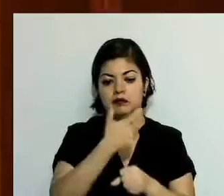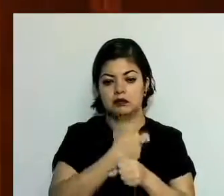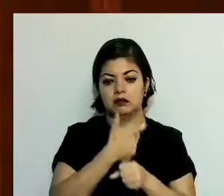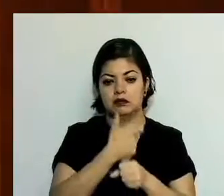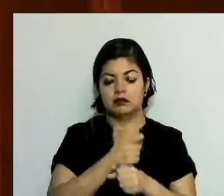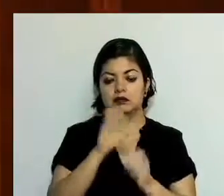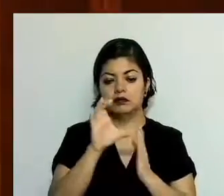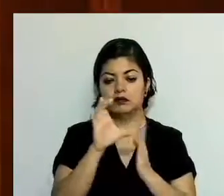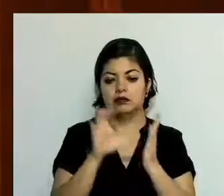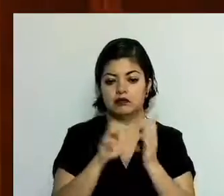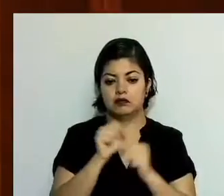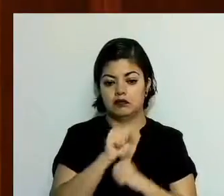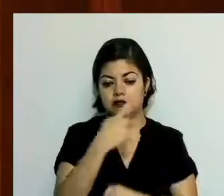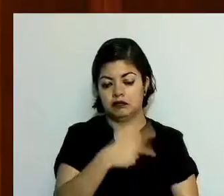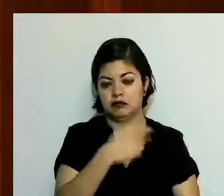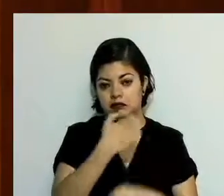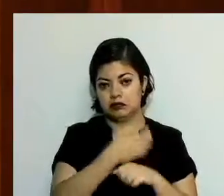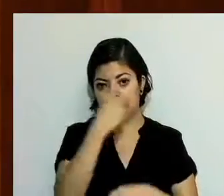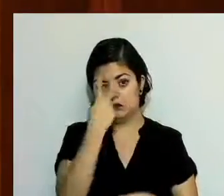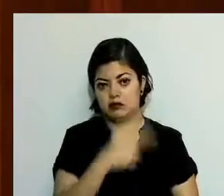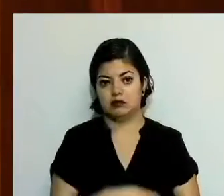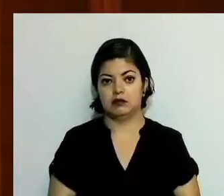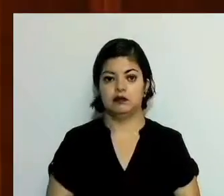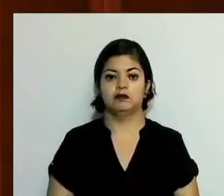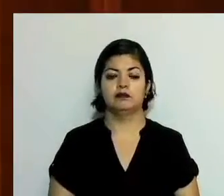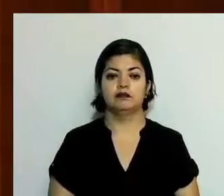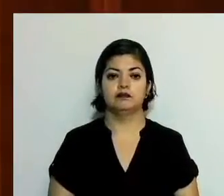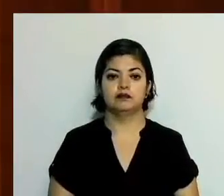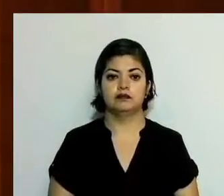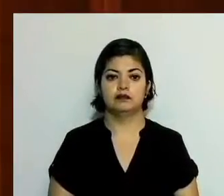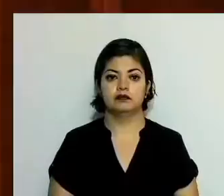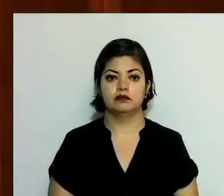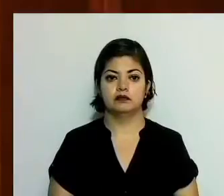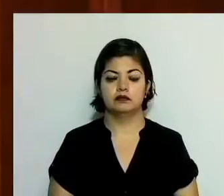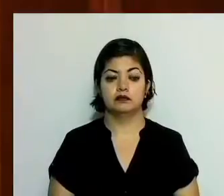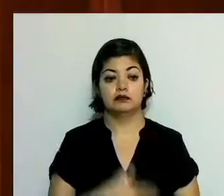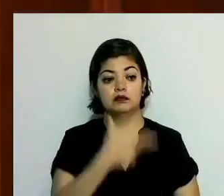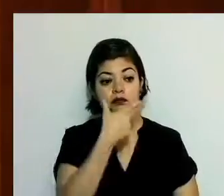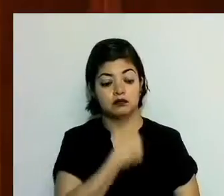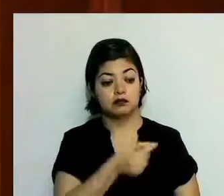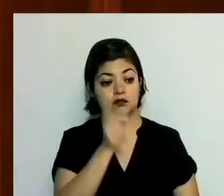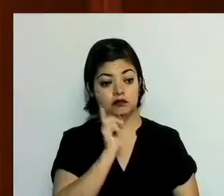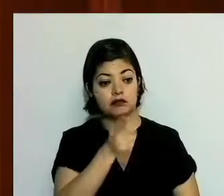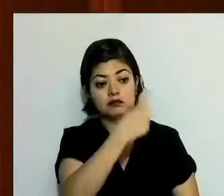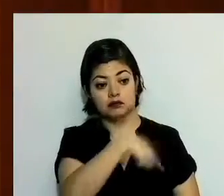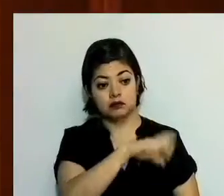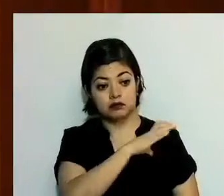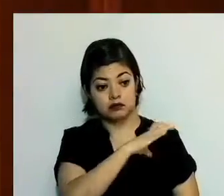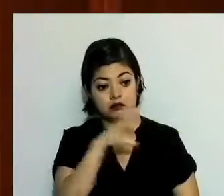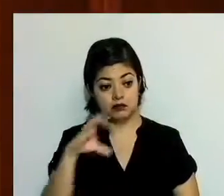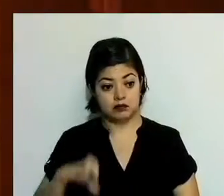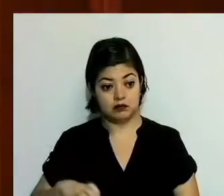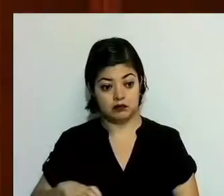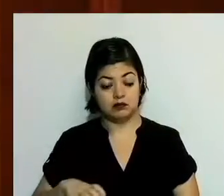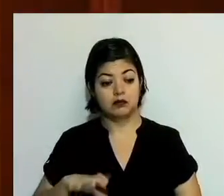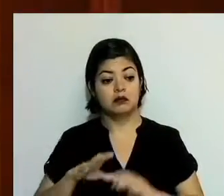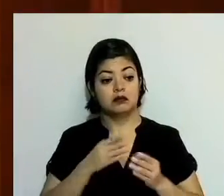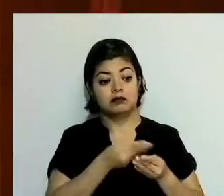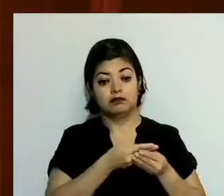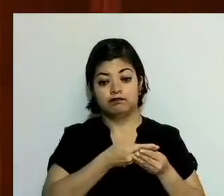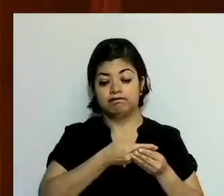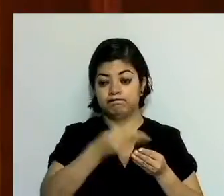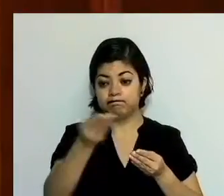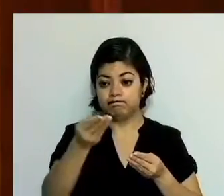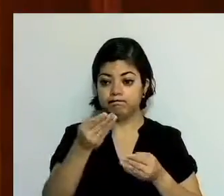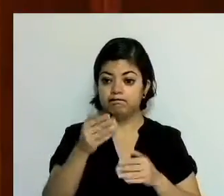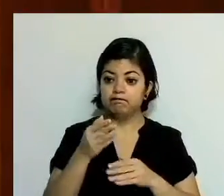Constitución del Estado. Las y los aspirantes hicieron llegar la documentación correspondiente